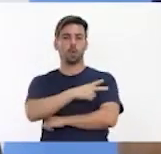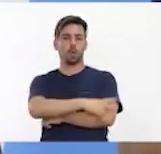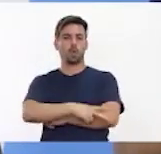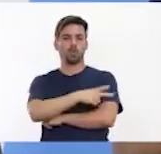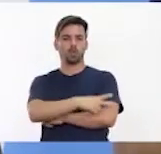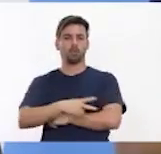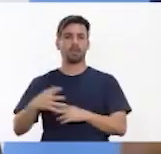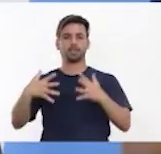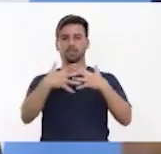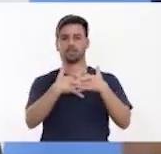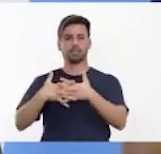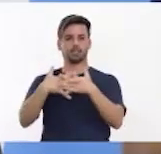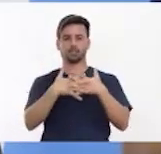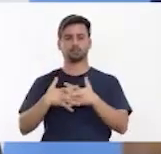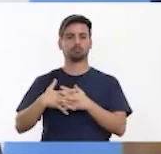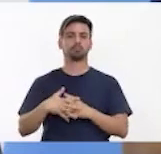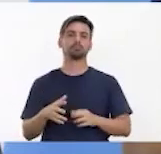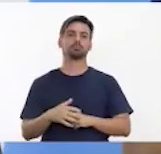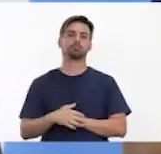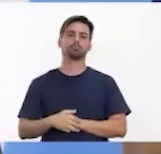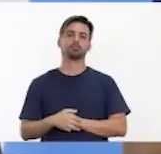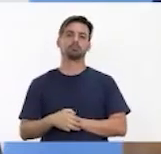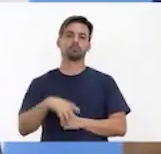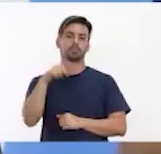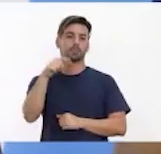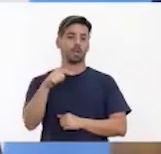ahora potenciada por el uso de los medios